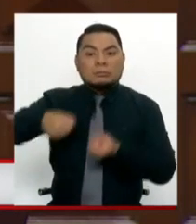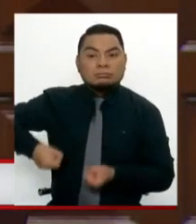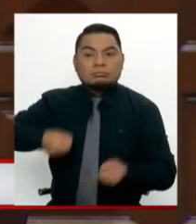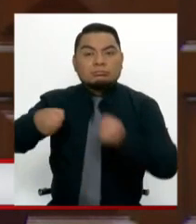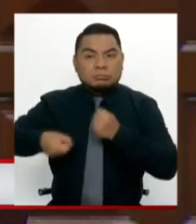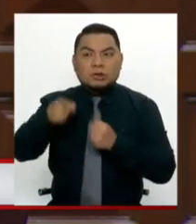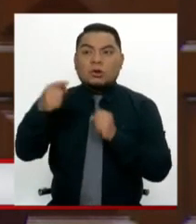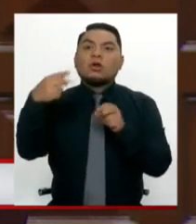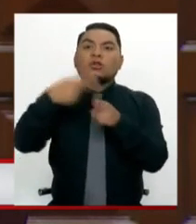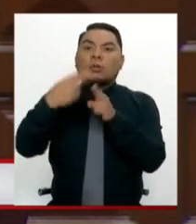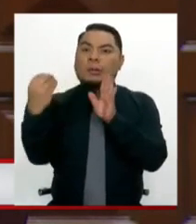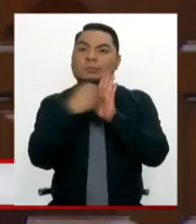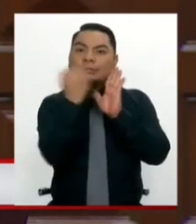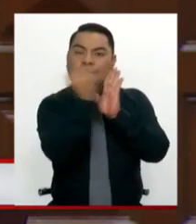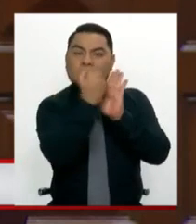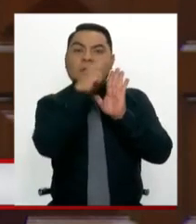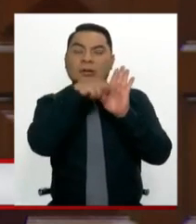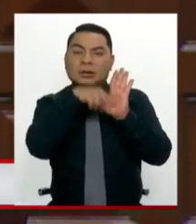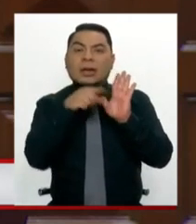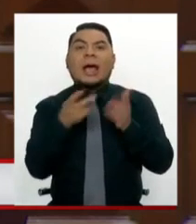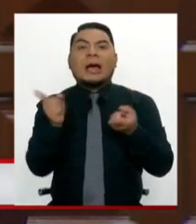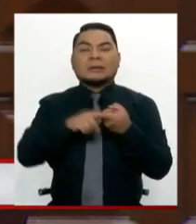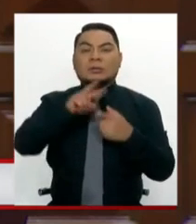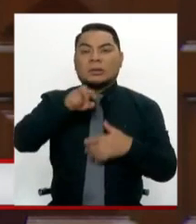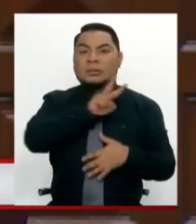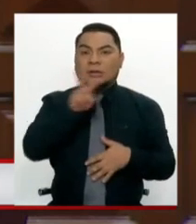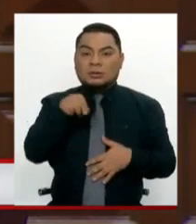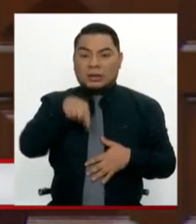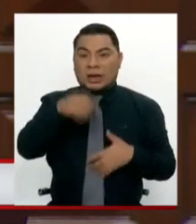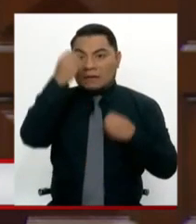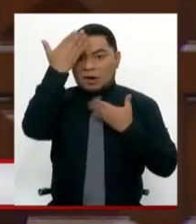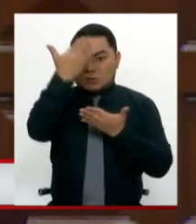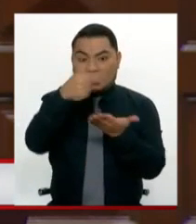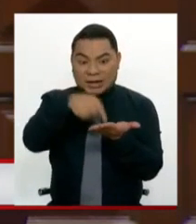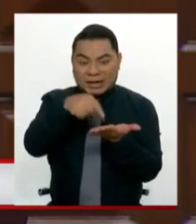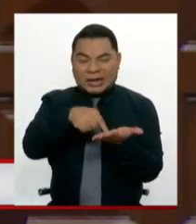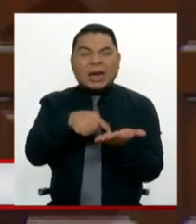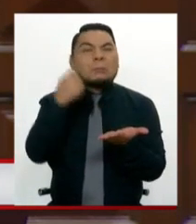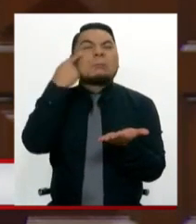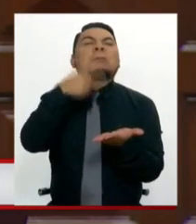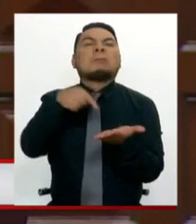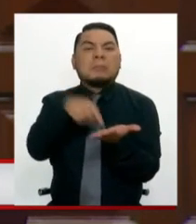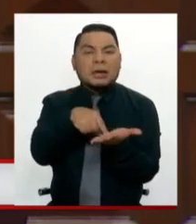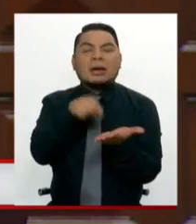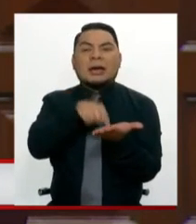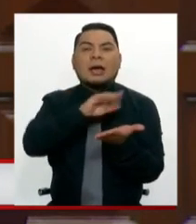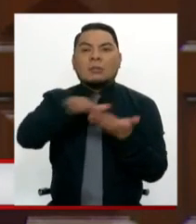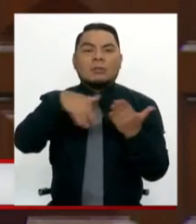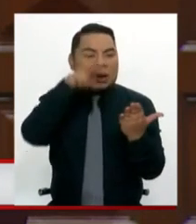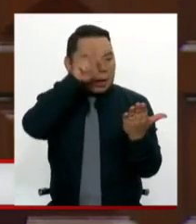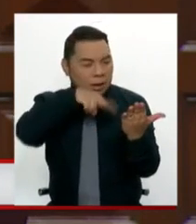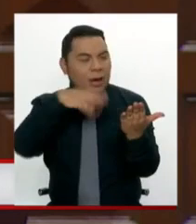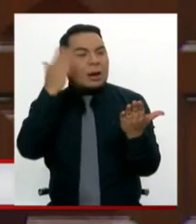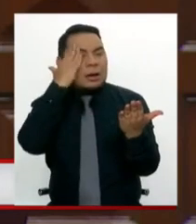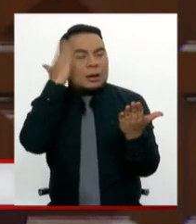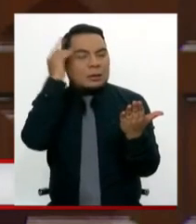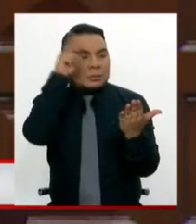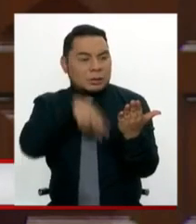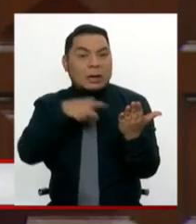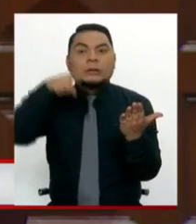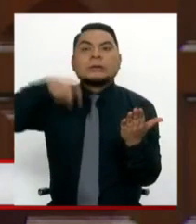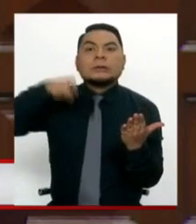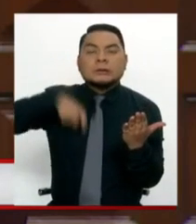empadronados a fines del 2022. Esta información nos permitirá tener un diagnóstico individual de